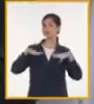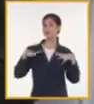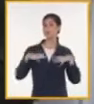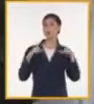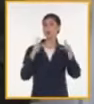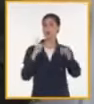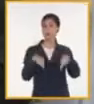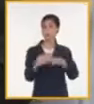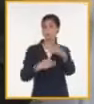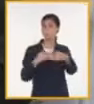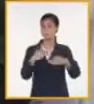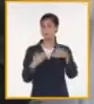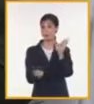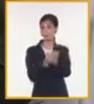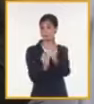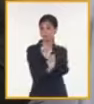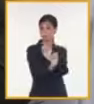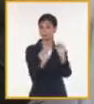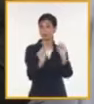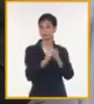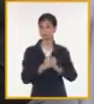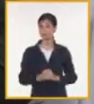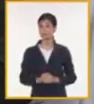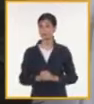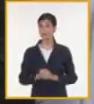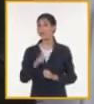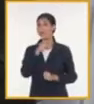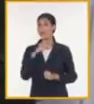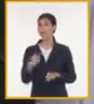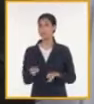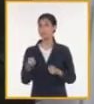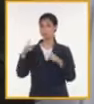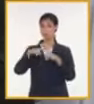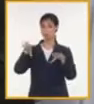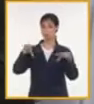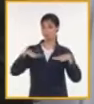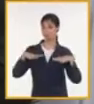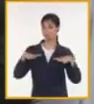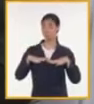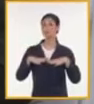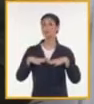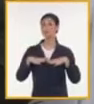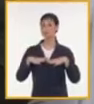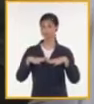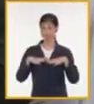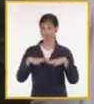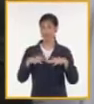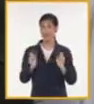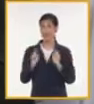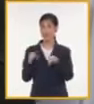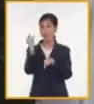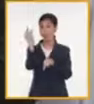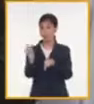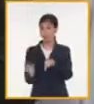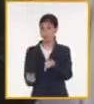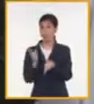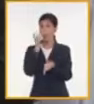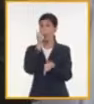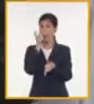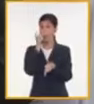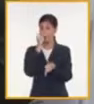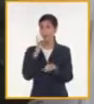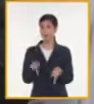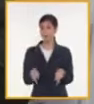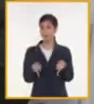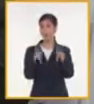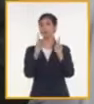sabe trajeron al final el fallecimiento de un turista eh que se encontraba hospedado en uno de estas instalaciones turísticas Fabio d